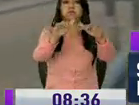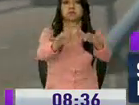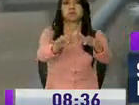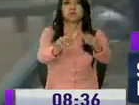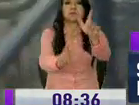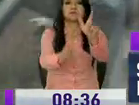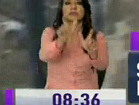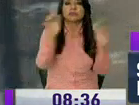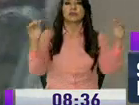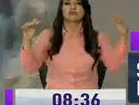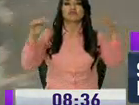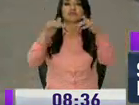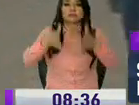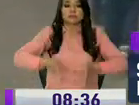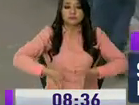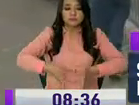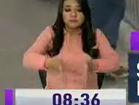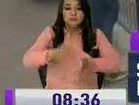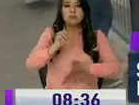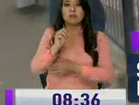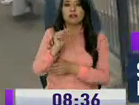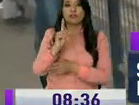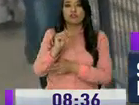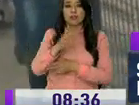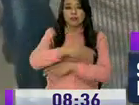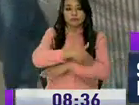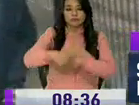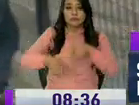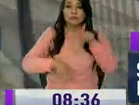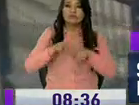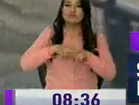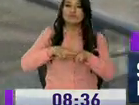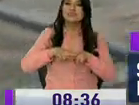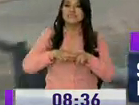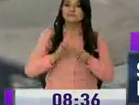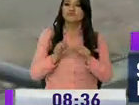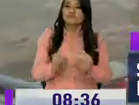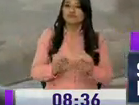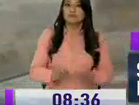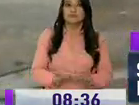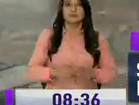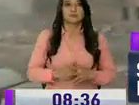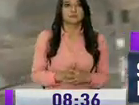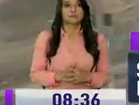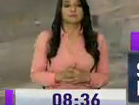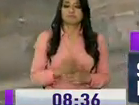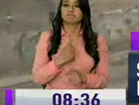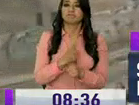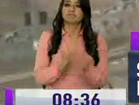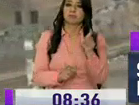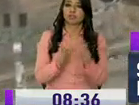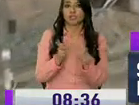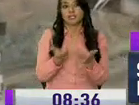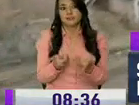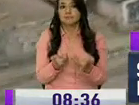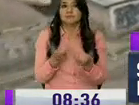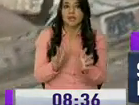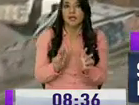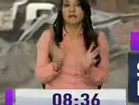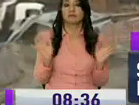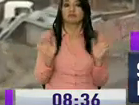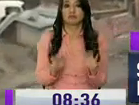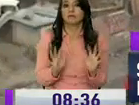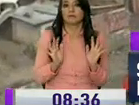importante sobre la avenida Maldonado. Hay varios taxis estacionados en ese sector y pues la gente también ya no está